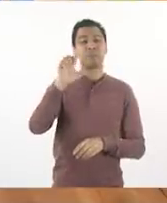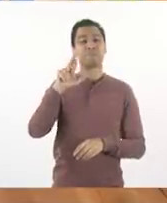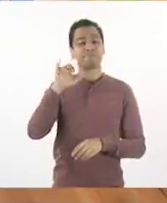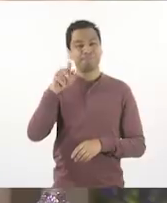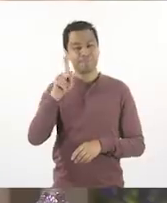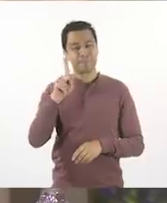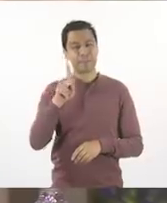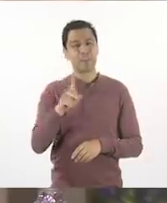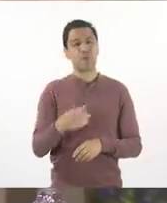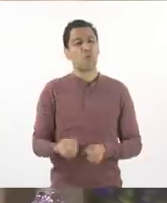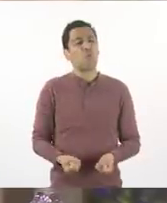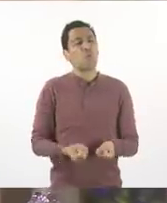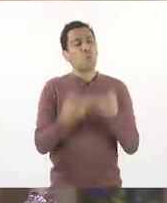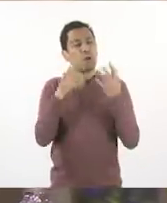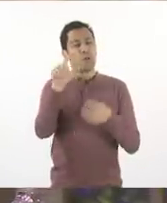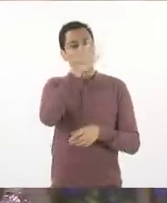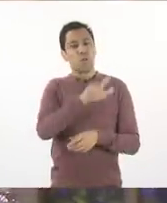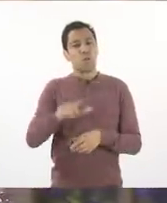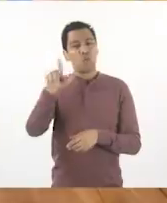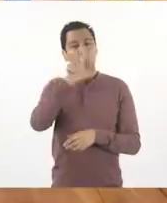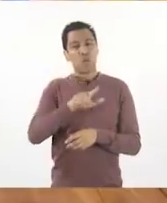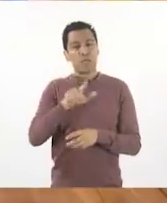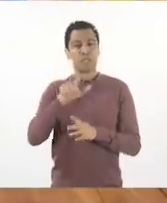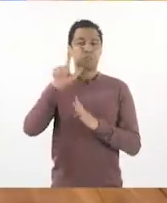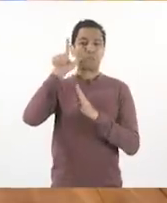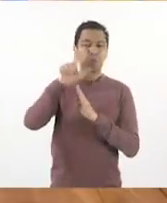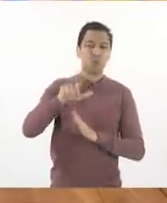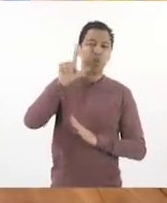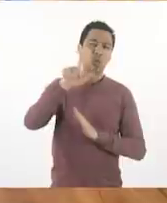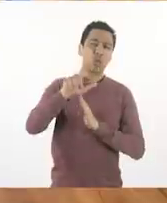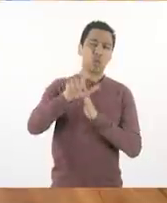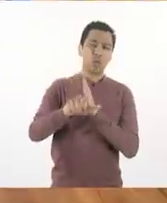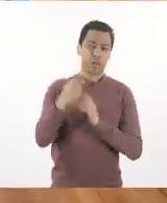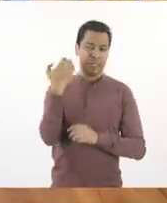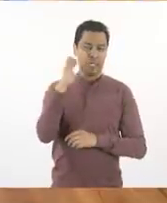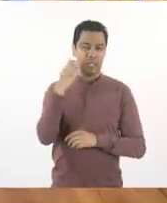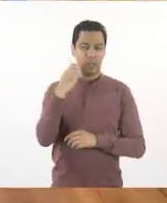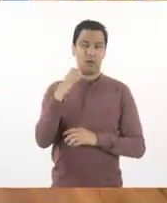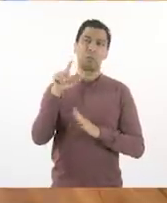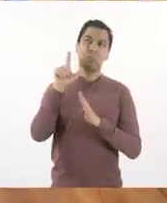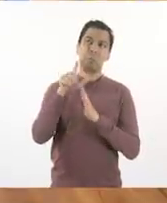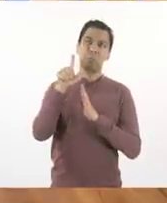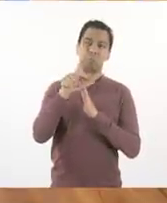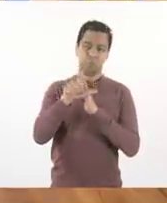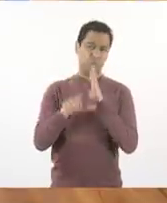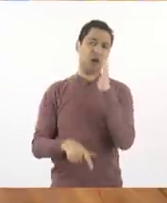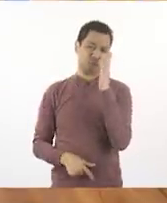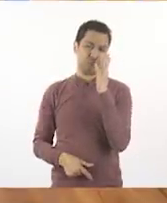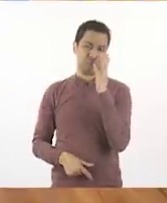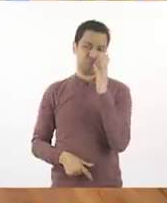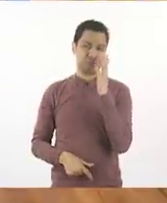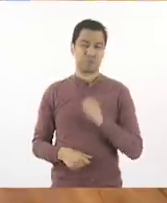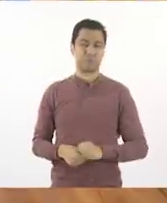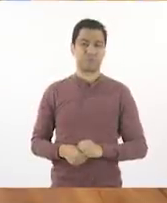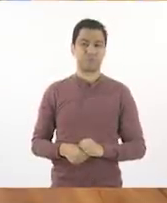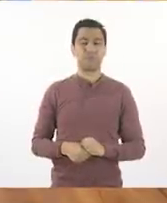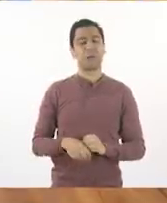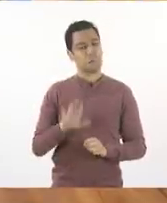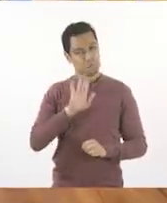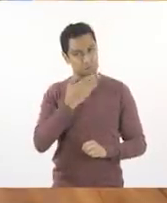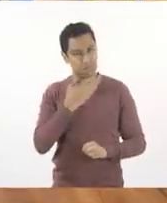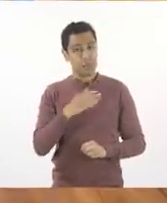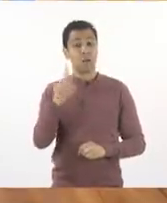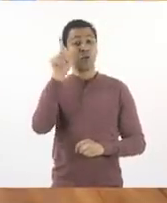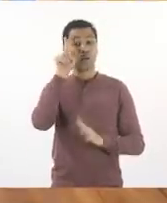¿cuántos lunes tenía enero? Enero tenía 4 lunes. 4 lunes, ¿y tenía cuántos